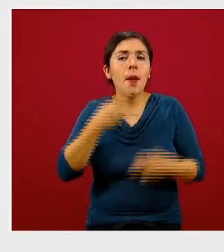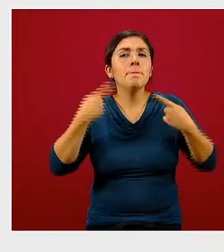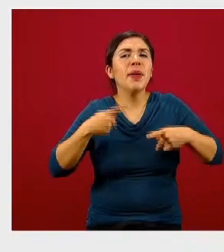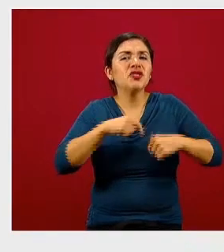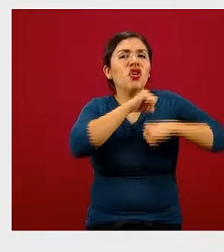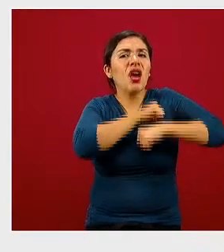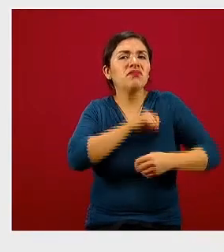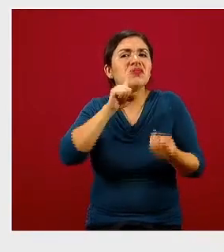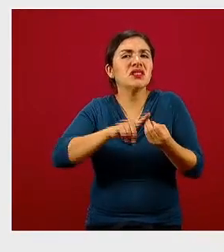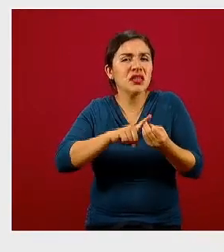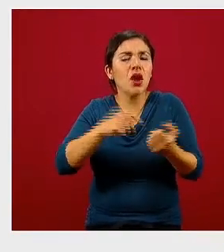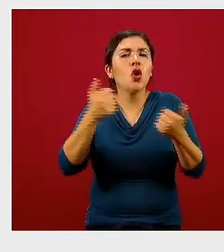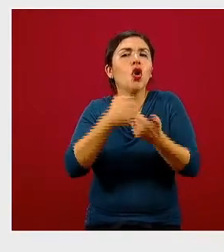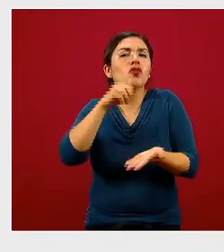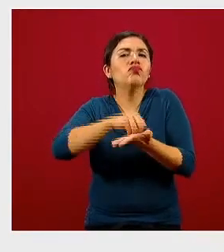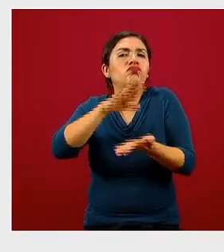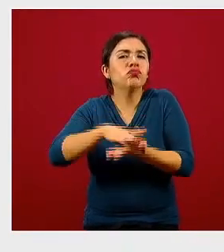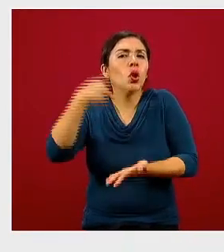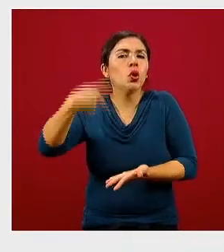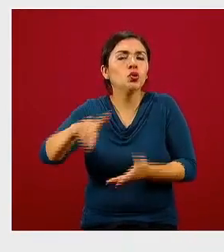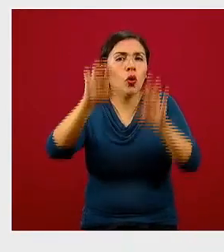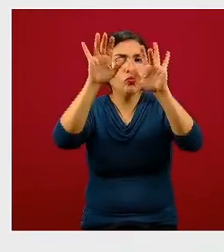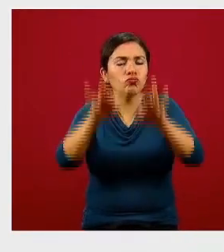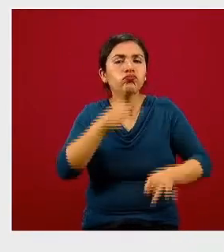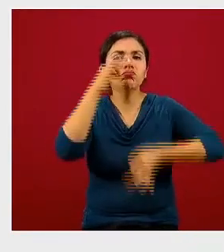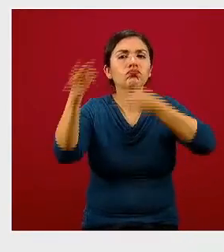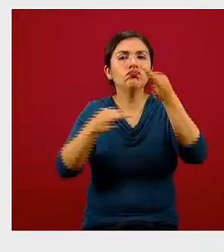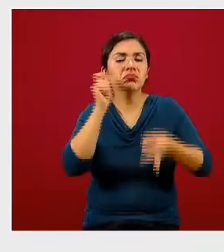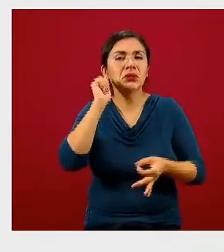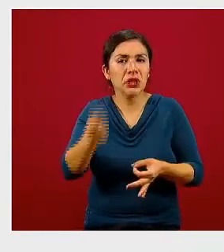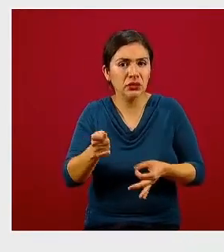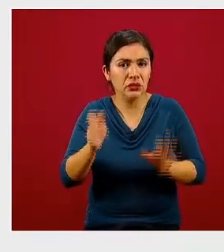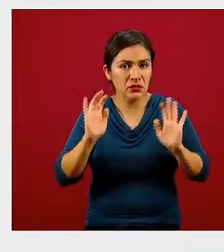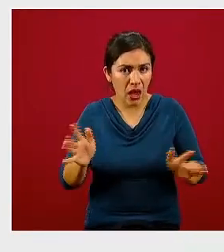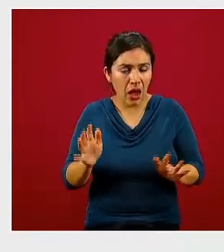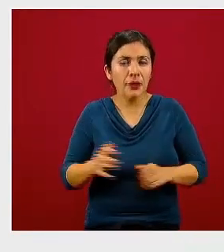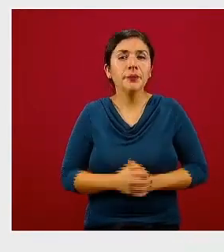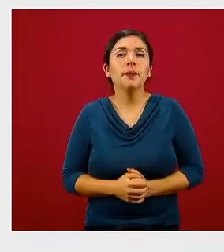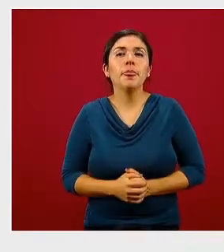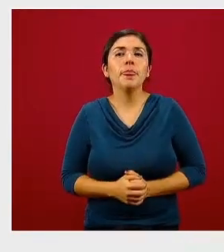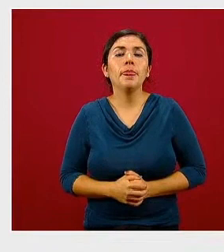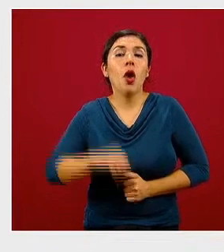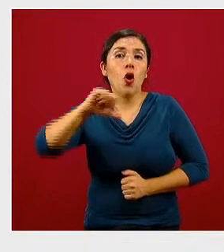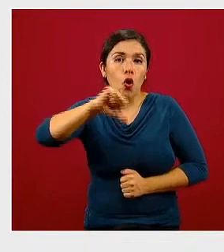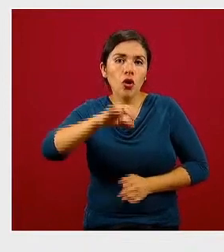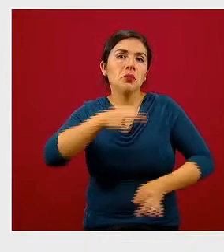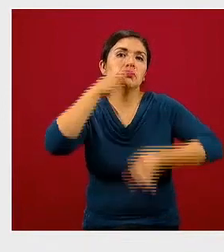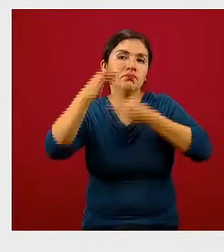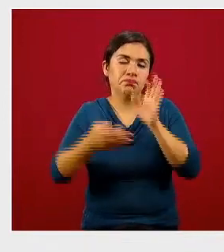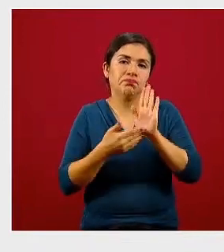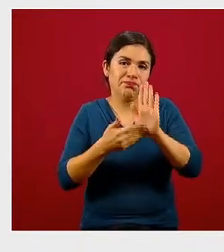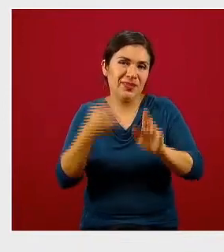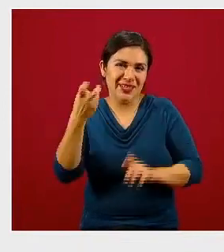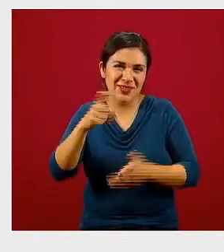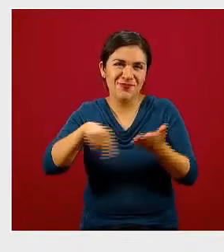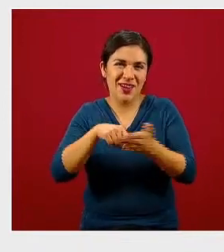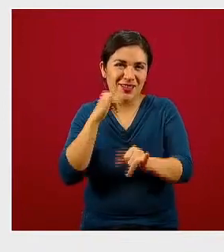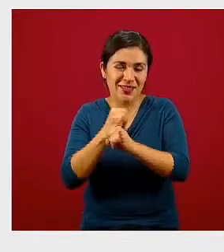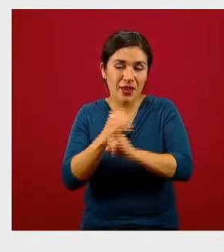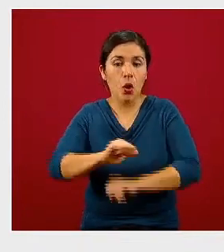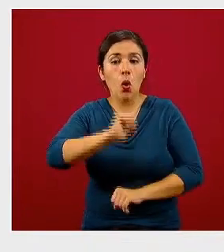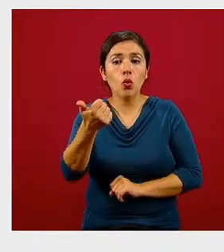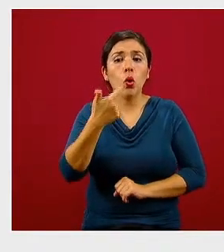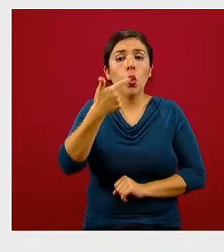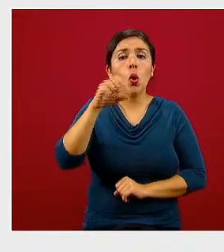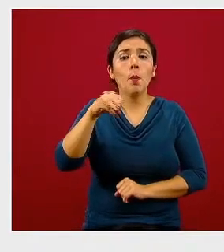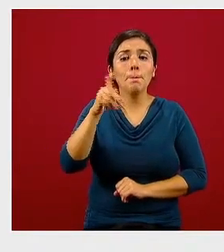y los reportes que se han publicado o que se han realizado y que hoy se publican. El modelo